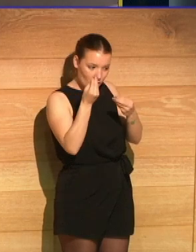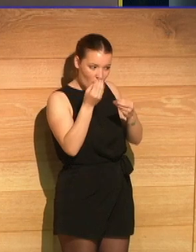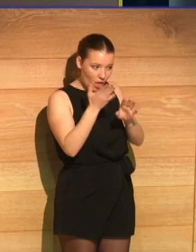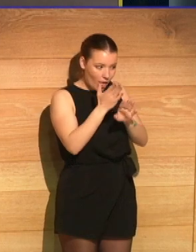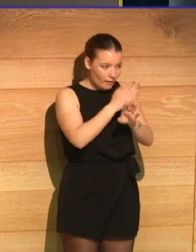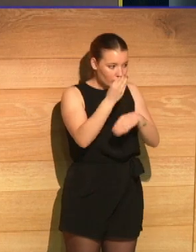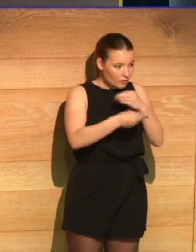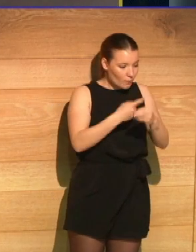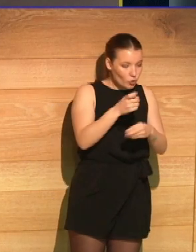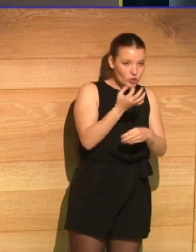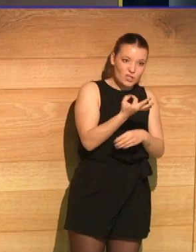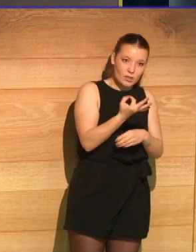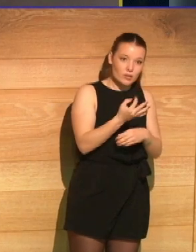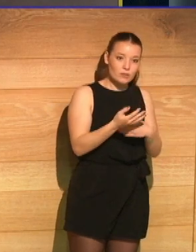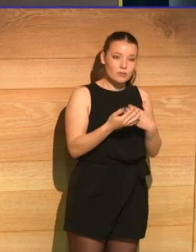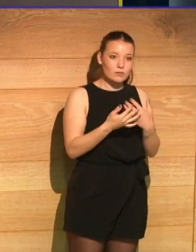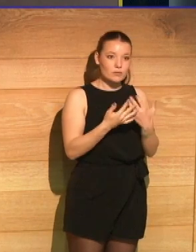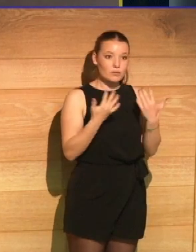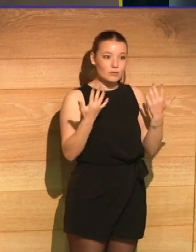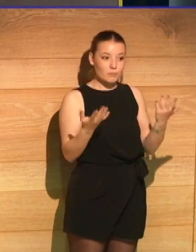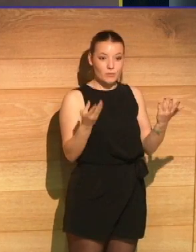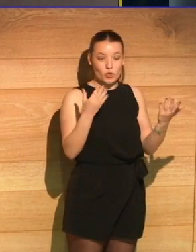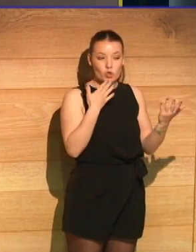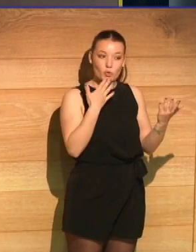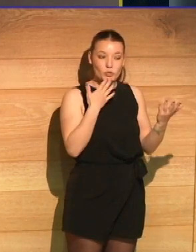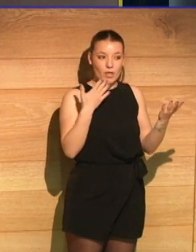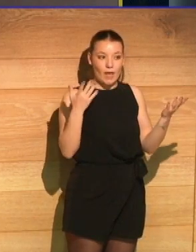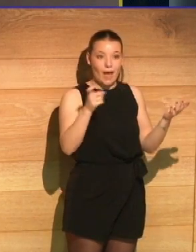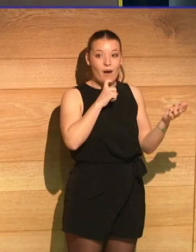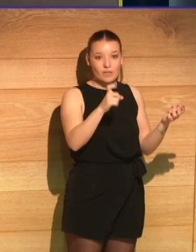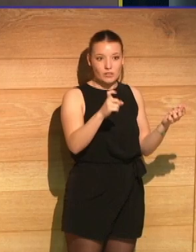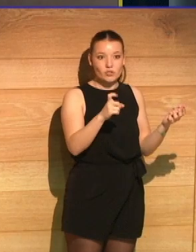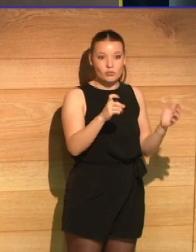antes? ¿No? Y es una alerta